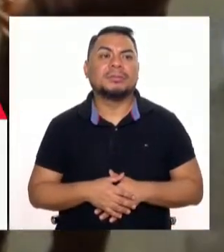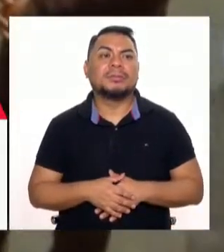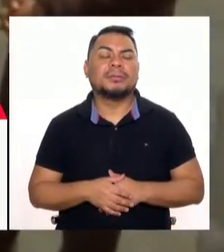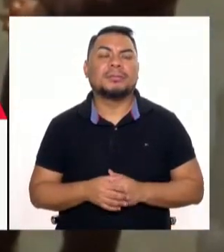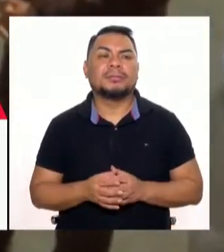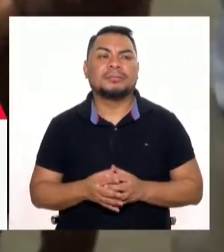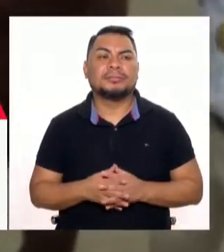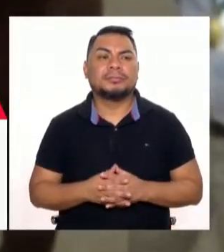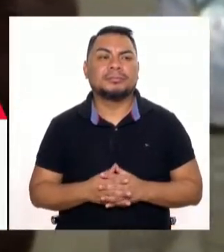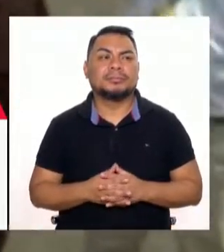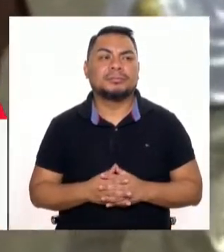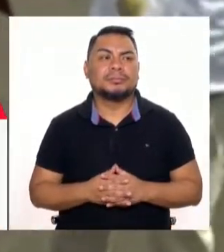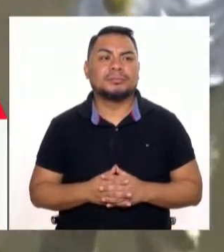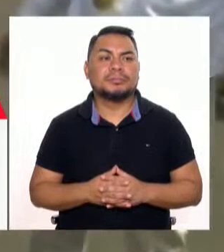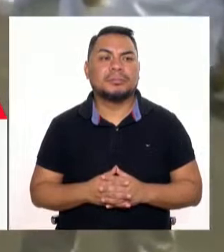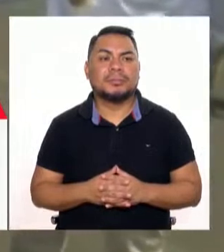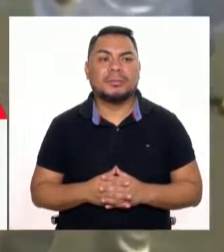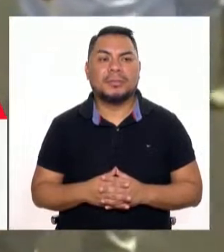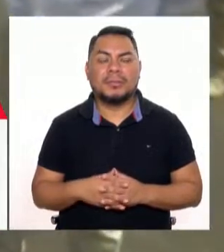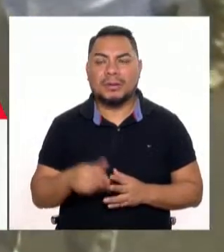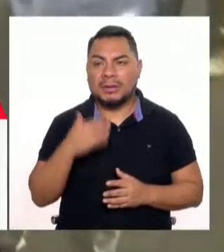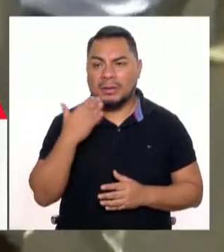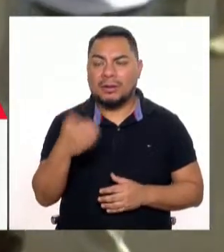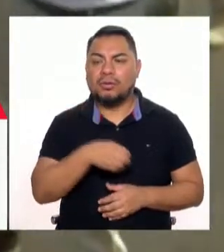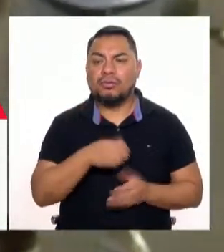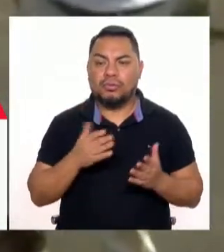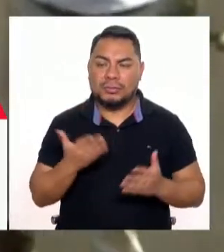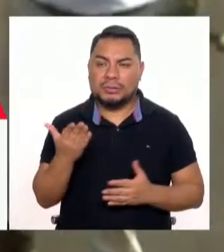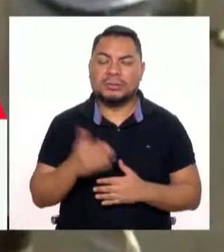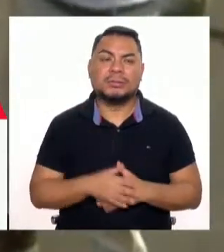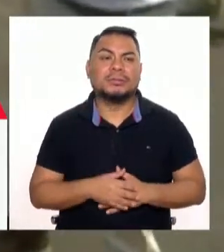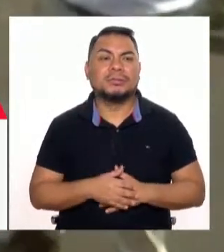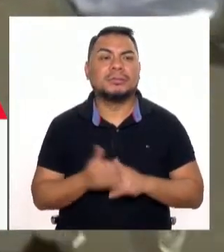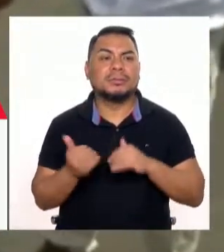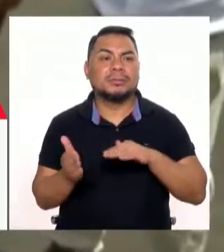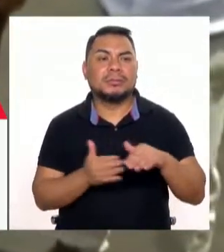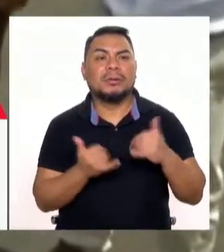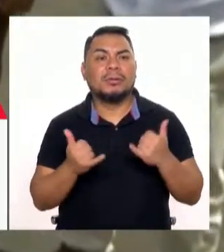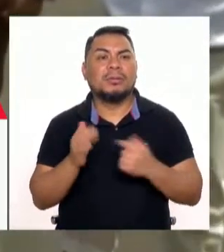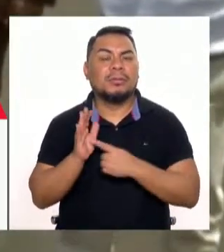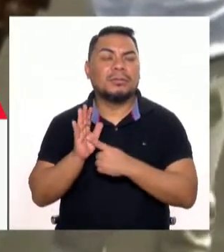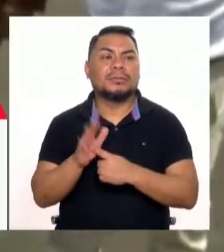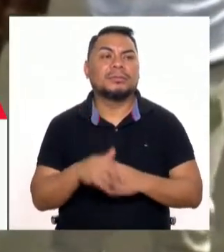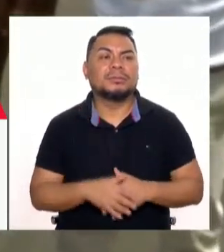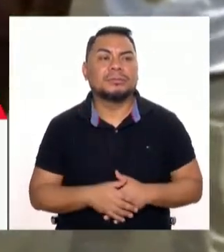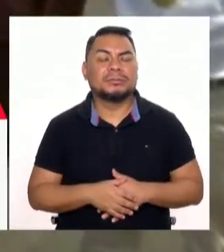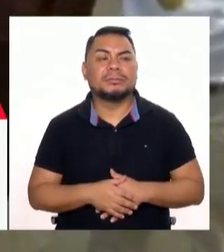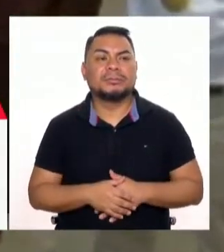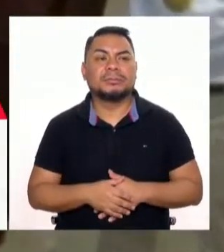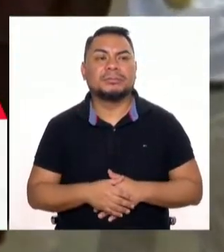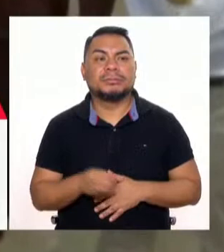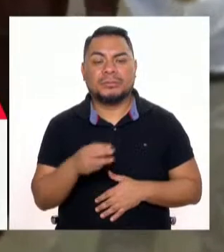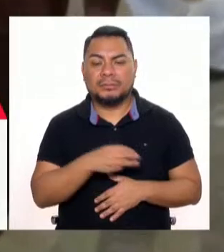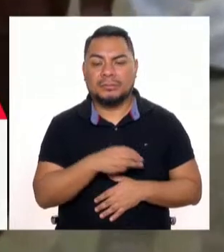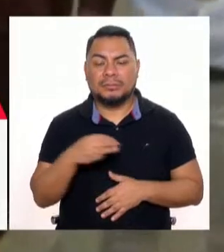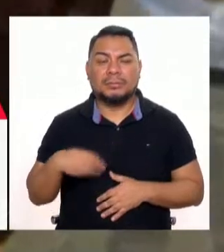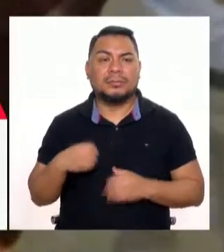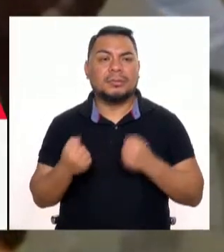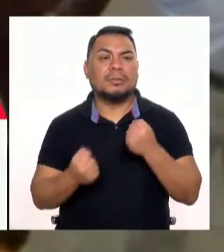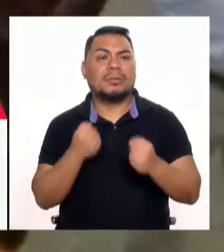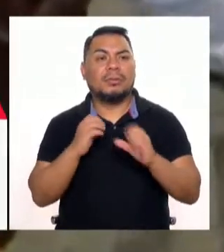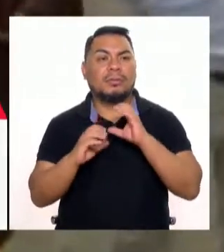Perú Elizabeth Medina hermosia Y ahora queremos presentar a la ministra de